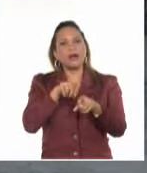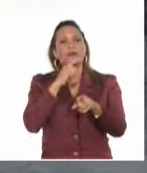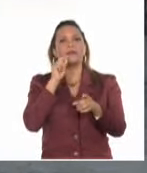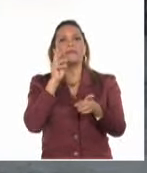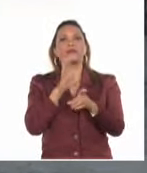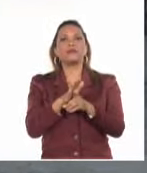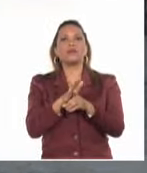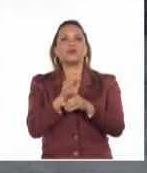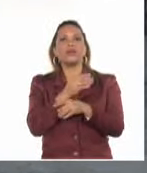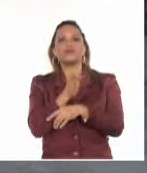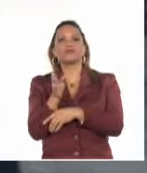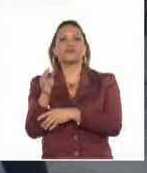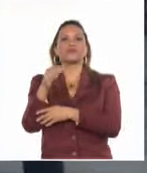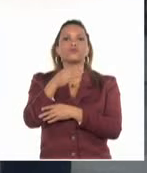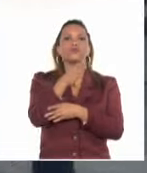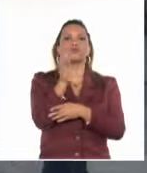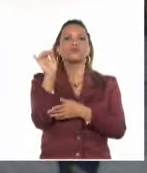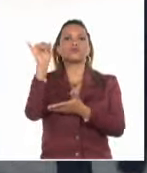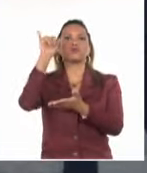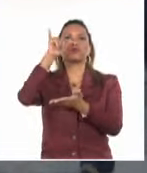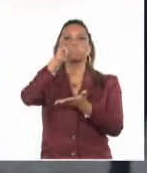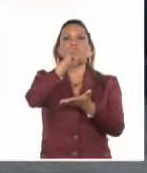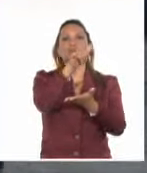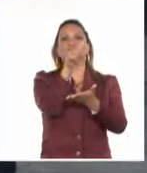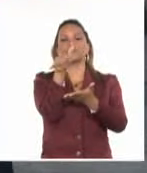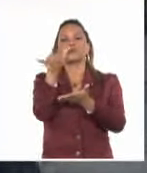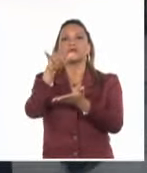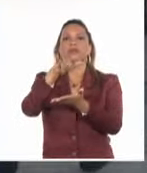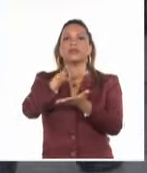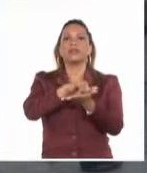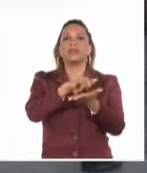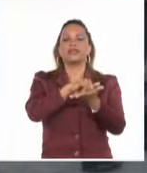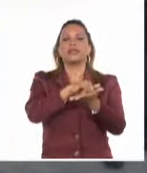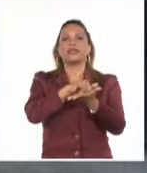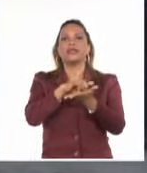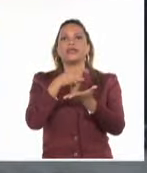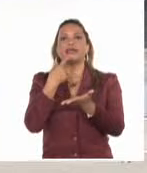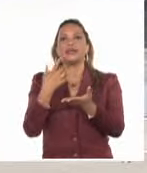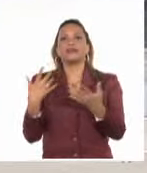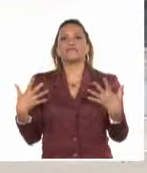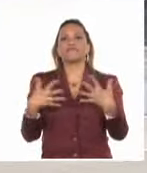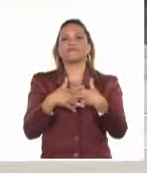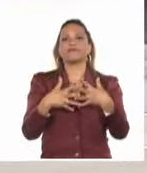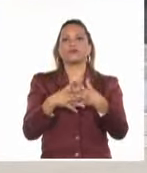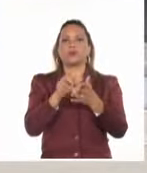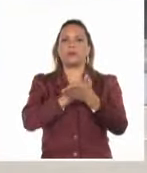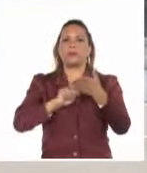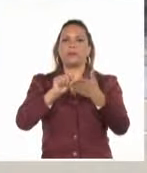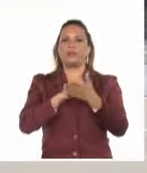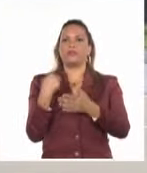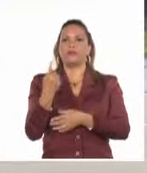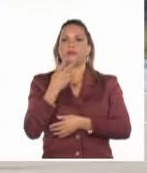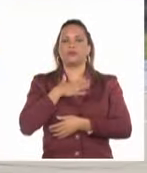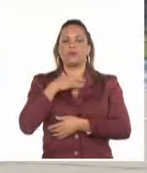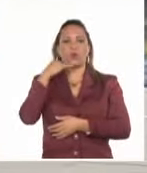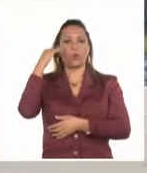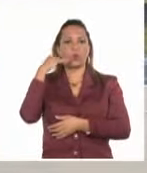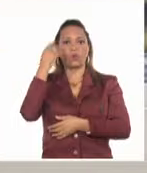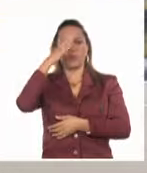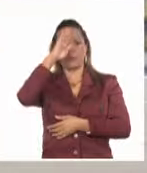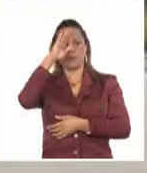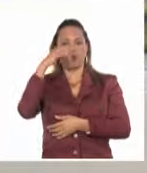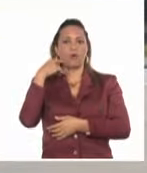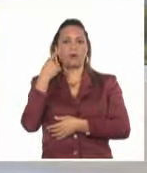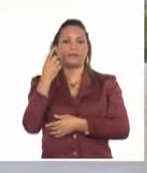ruta que va a ser en correspondencia con nuestro plan. Los colores de la patria por